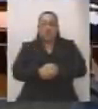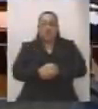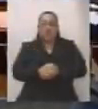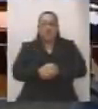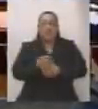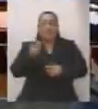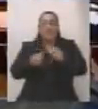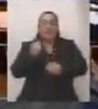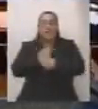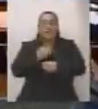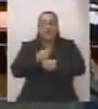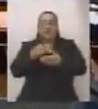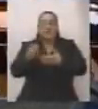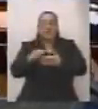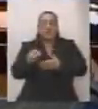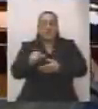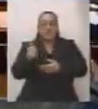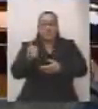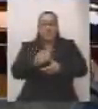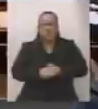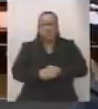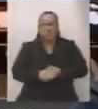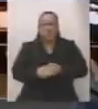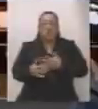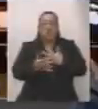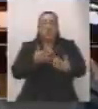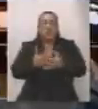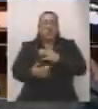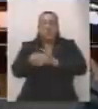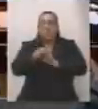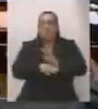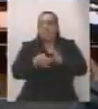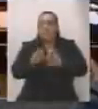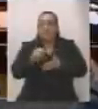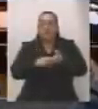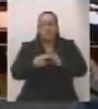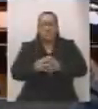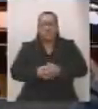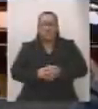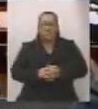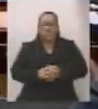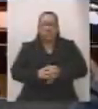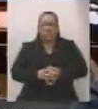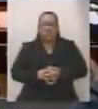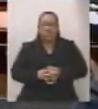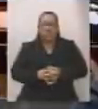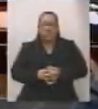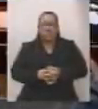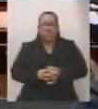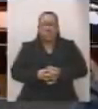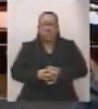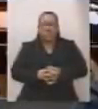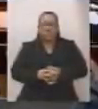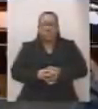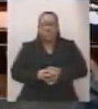trabajadores, ¿no? Los calificados y la mano de obra menos calificada, tanto en